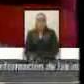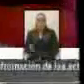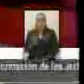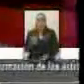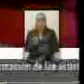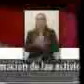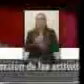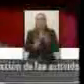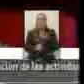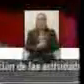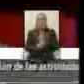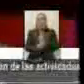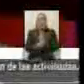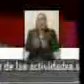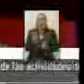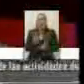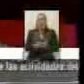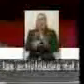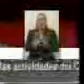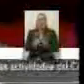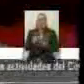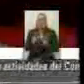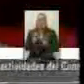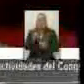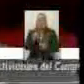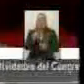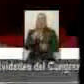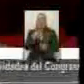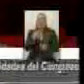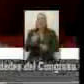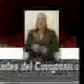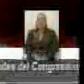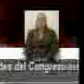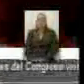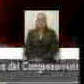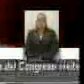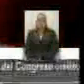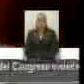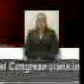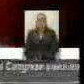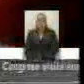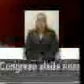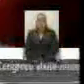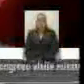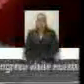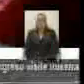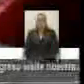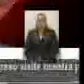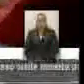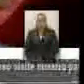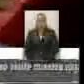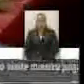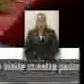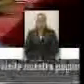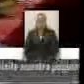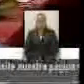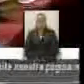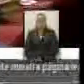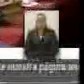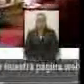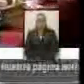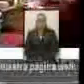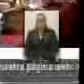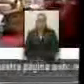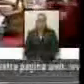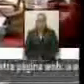anti-trabajadores de parte de Víctor Andrés García Belaúnde es por todos conocido. Si Víctor Andrés lo que está proponiendo es